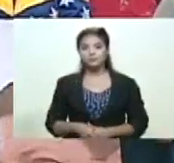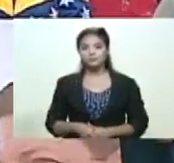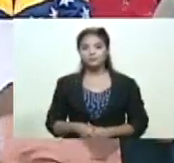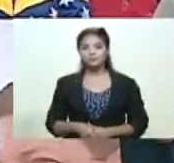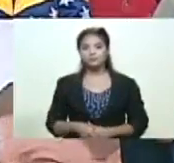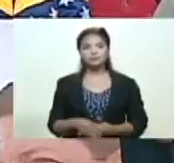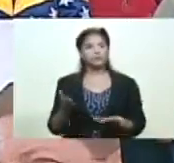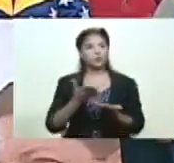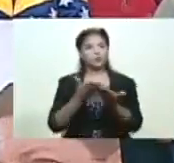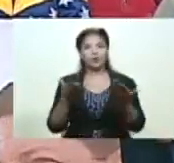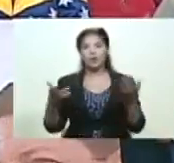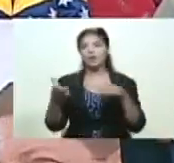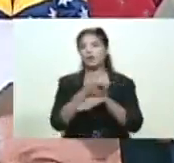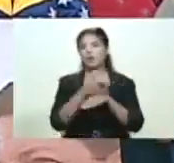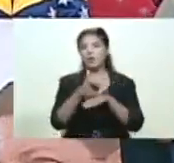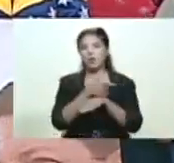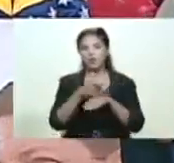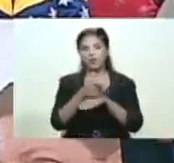compañeros de gobierno,